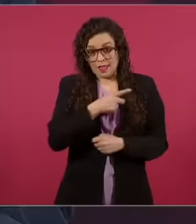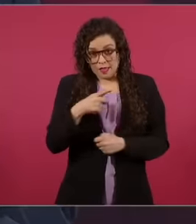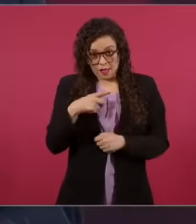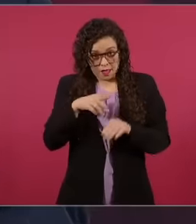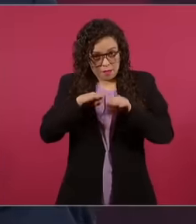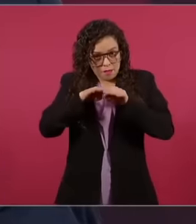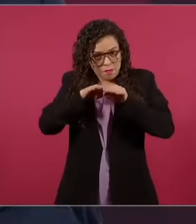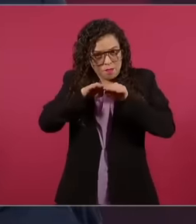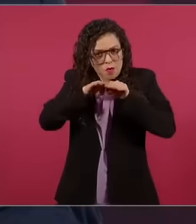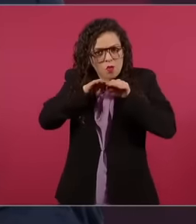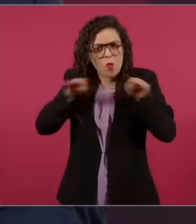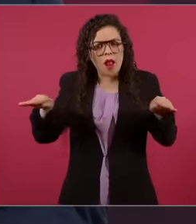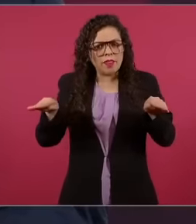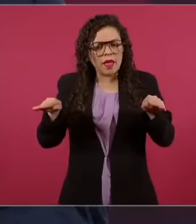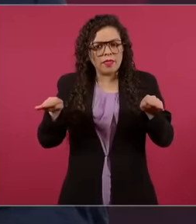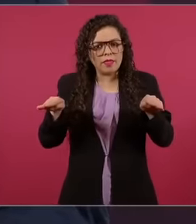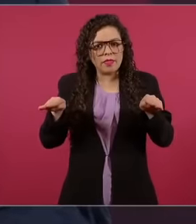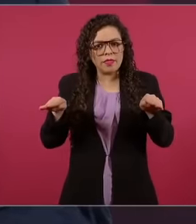No se cumple lo que